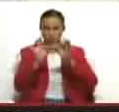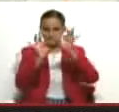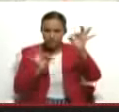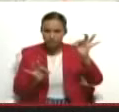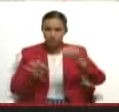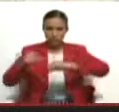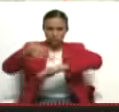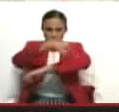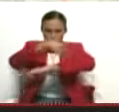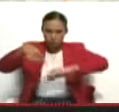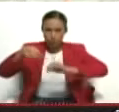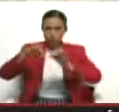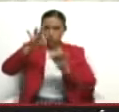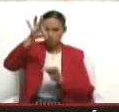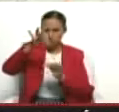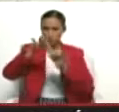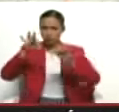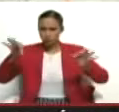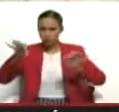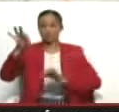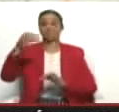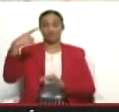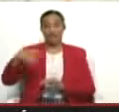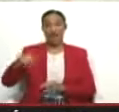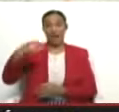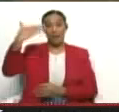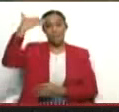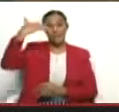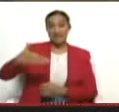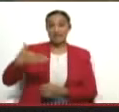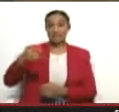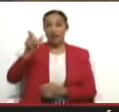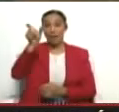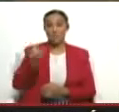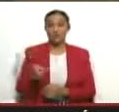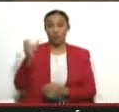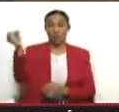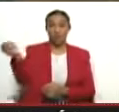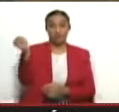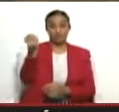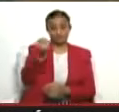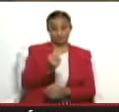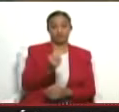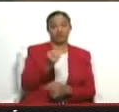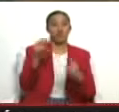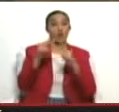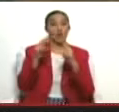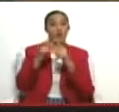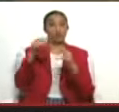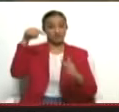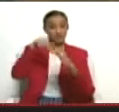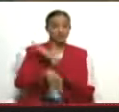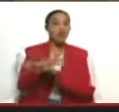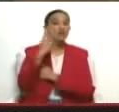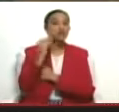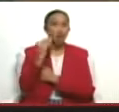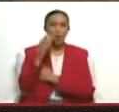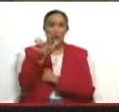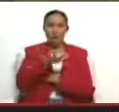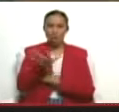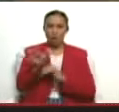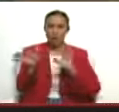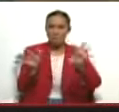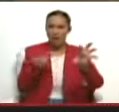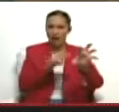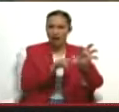obviamente una presencia militar cercana que le fue llevando que le fue indicando y por qué usted